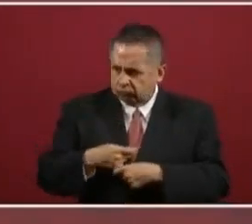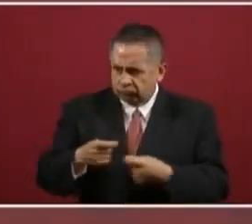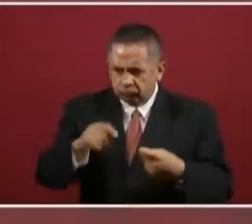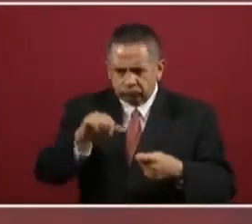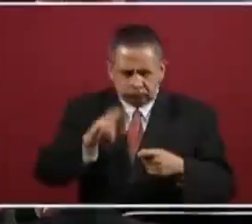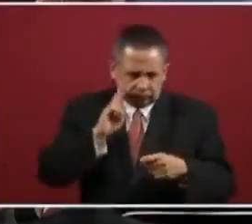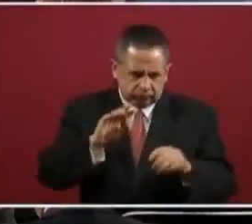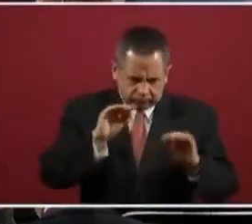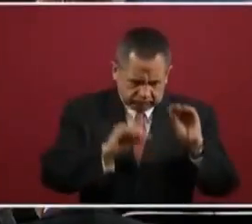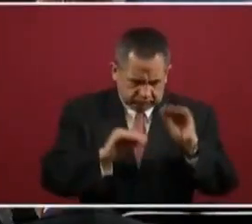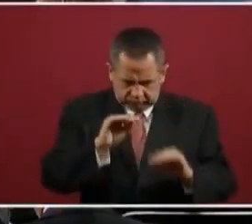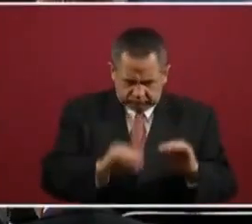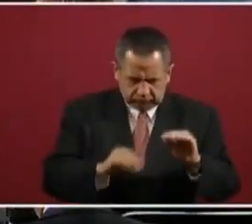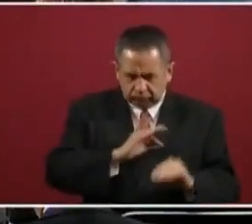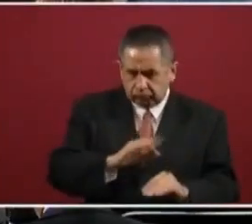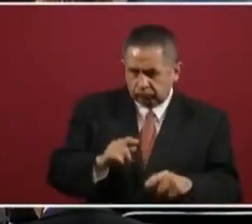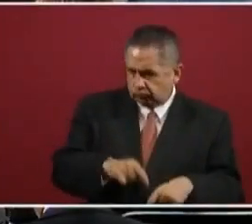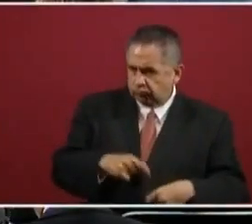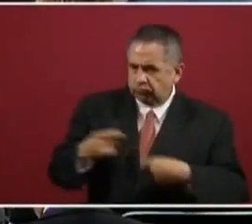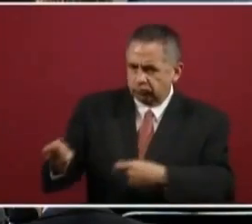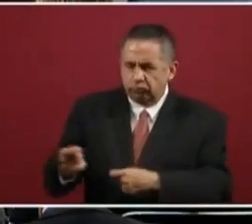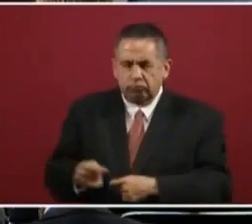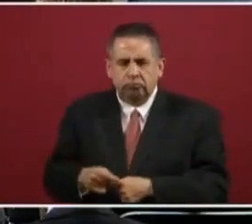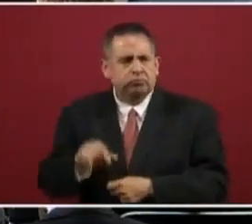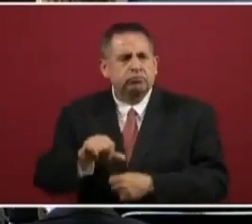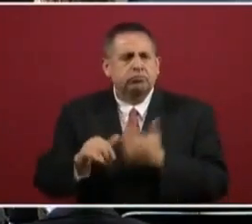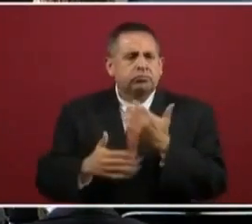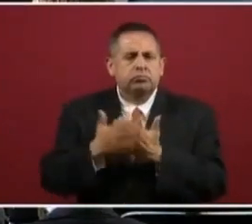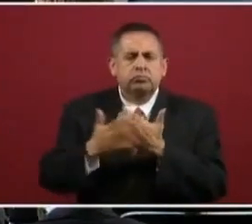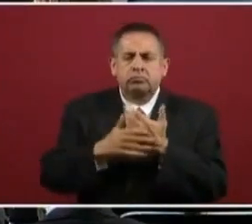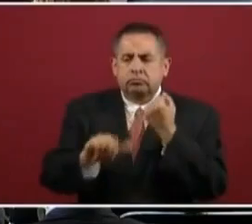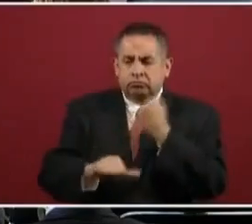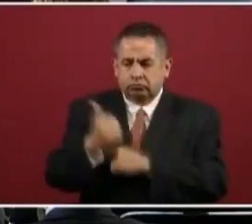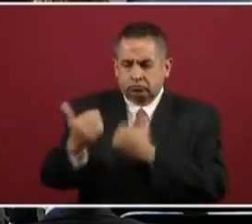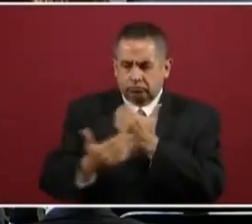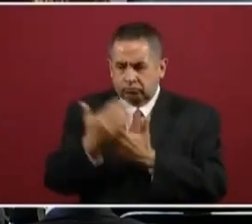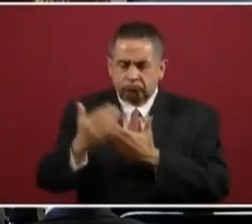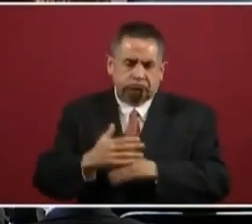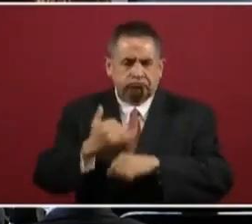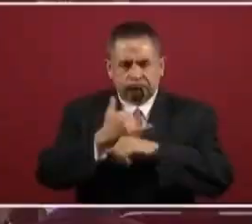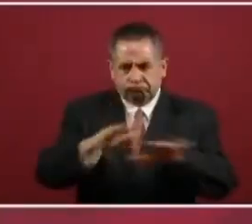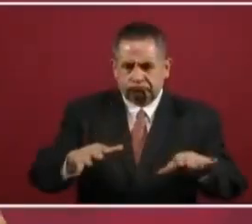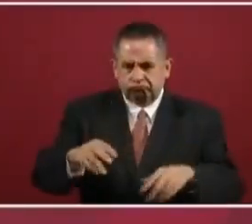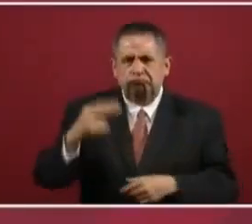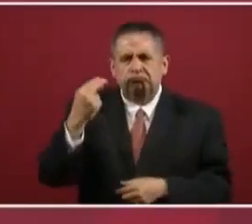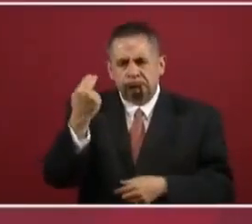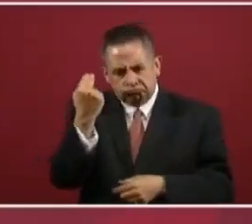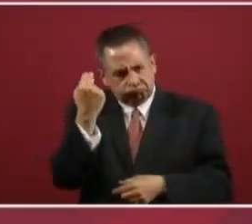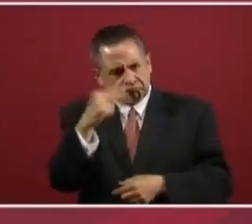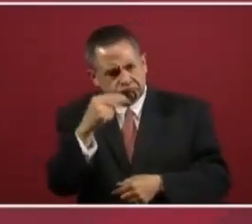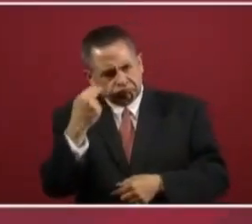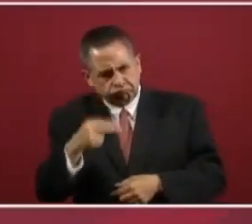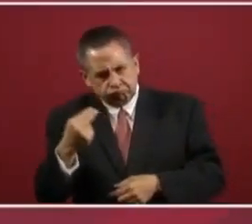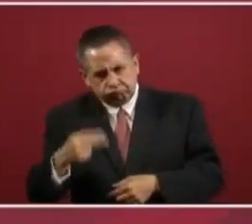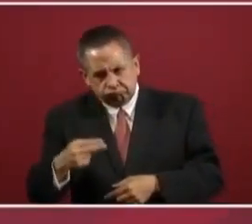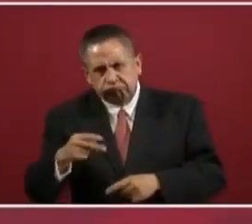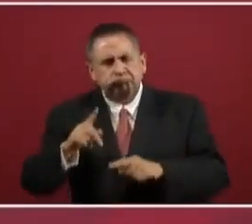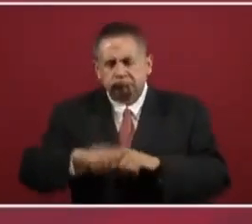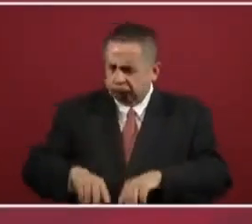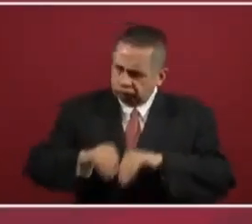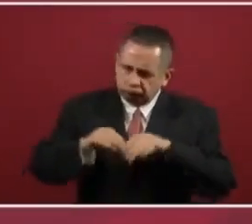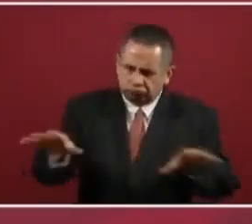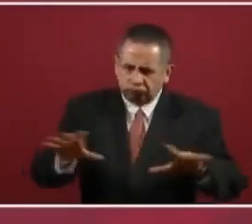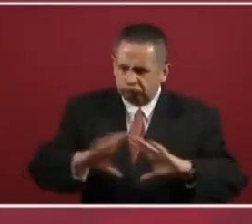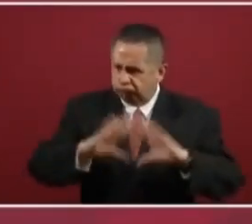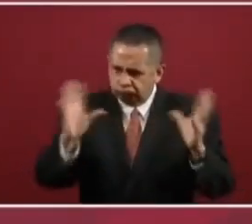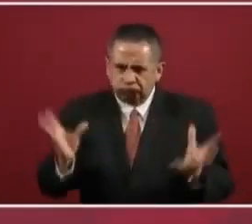puede eh a las 11 que les tenga conocer eh